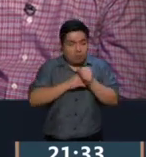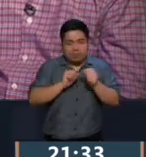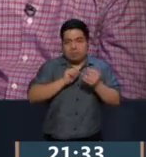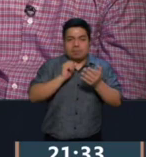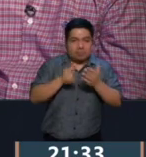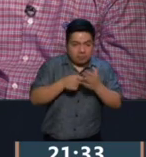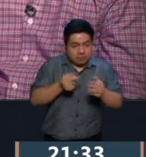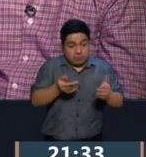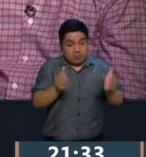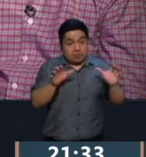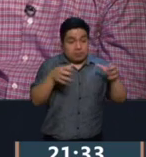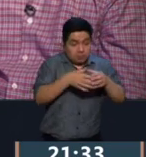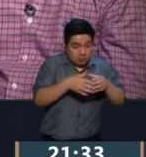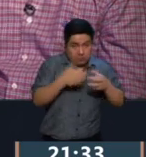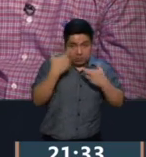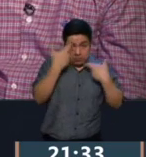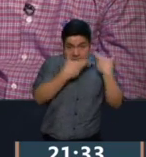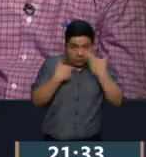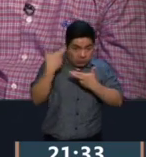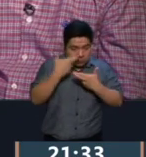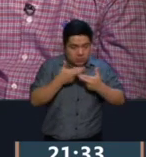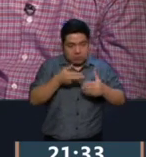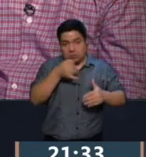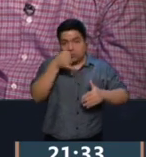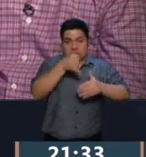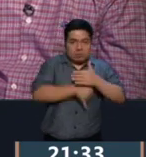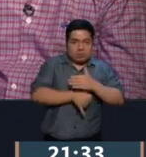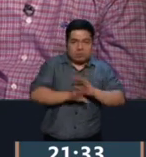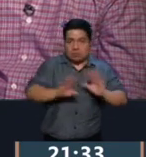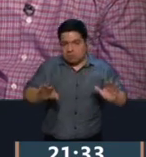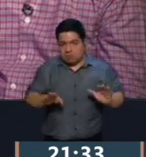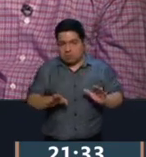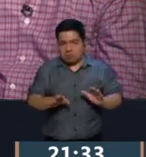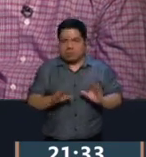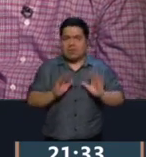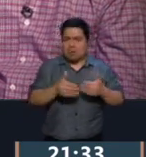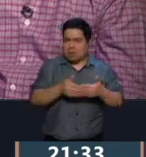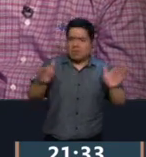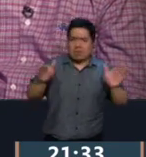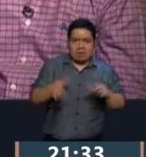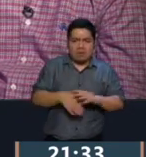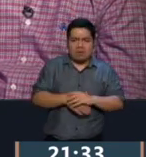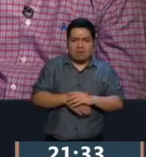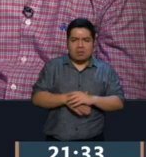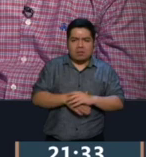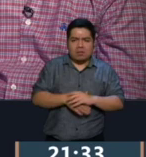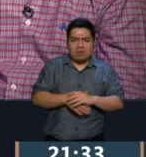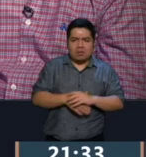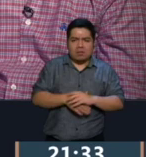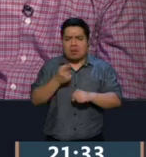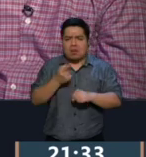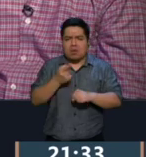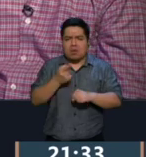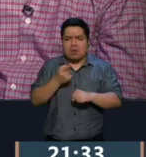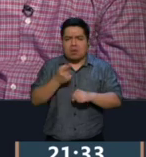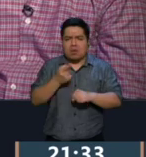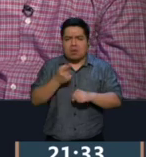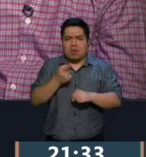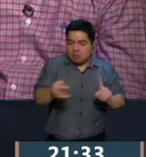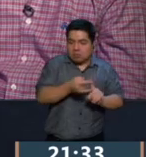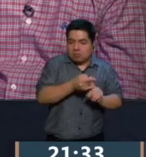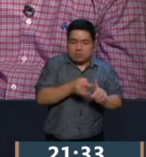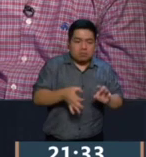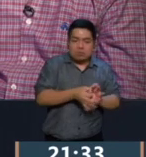cerrar ese pozo porque hay que analizarlo, hay que hacer un diagnóstico, lo que sea, lo haces a puerta abierta. Porque hay que, como secreto de Estado, ponerle